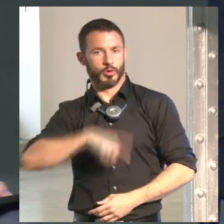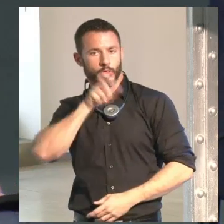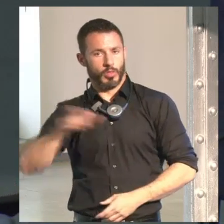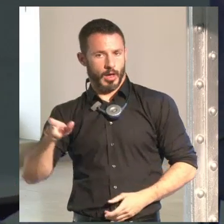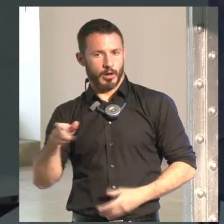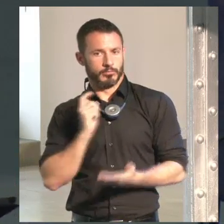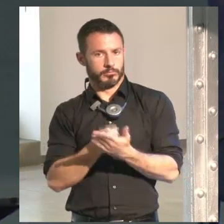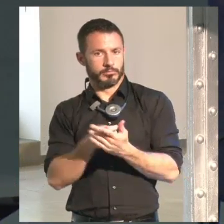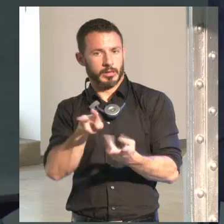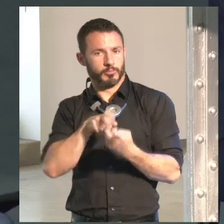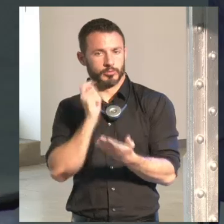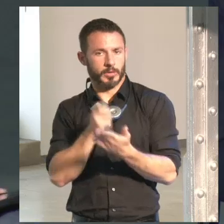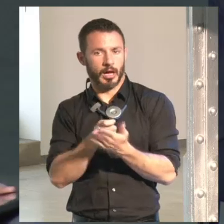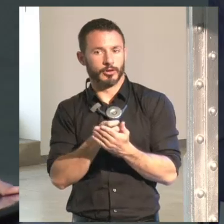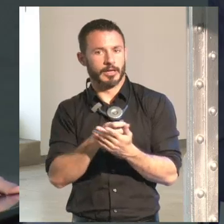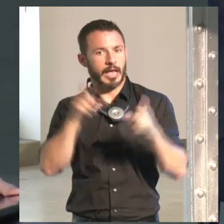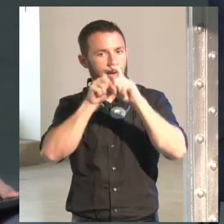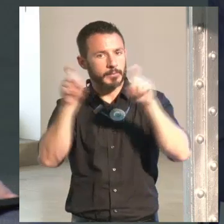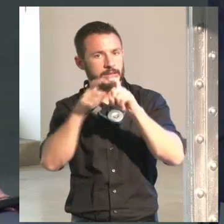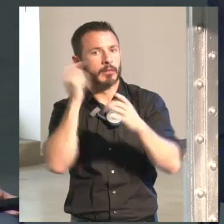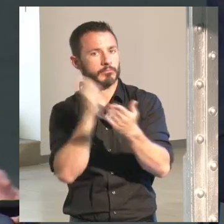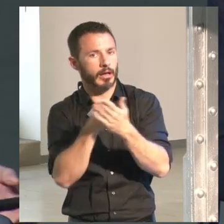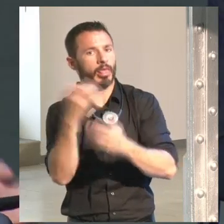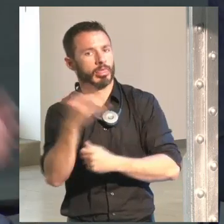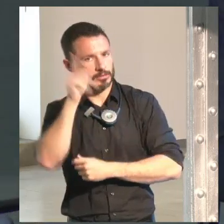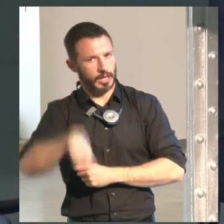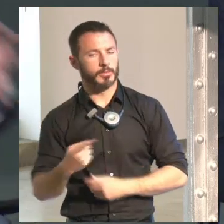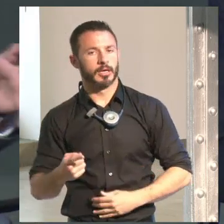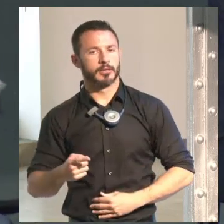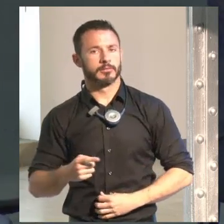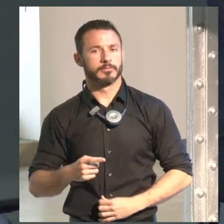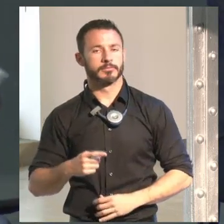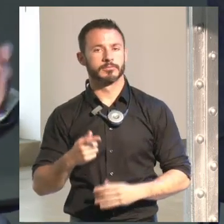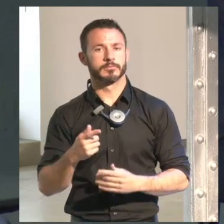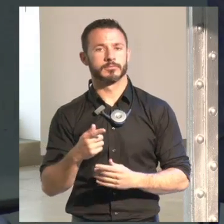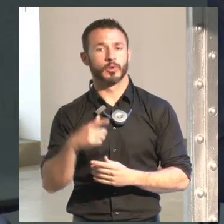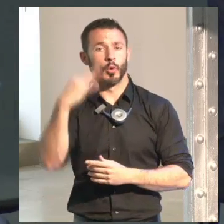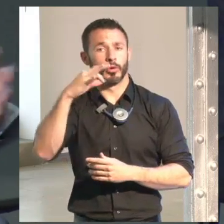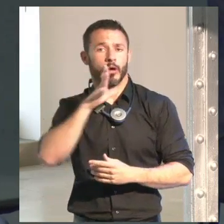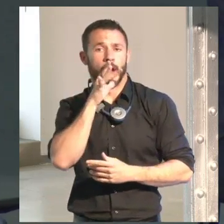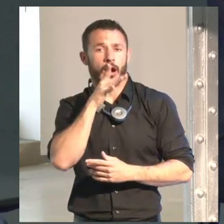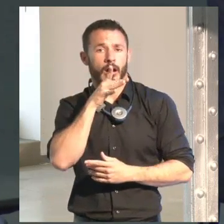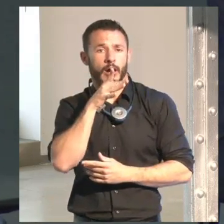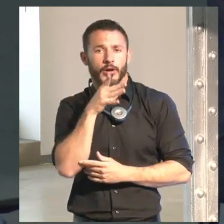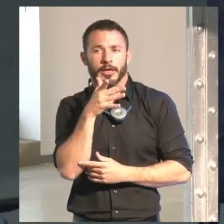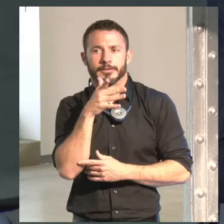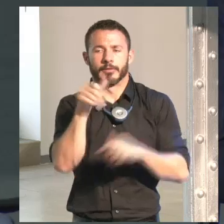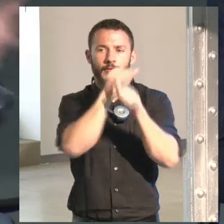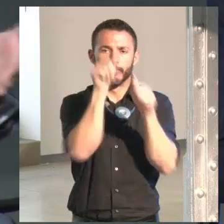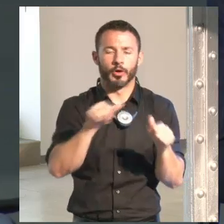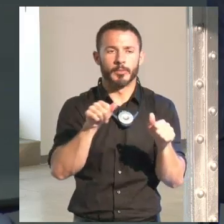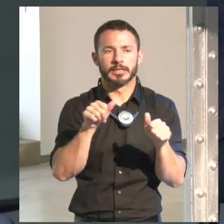igualmente también. Carlos también tocó ese tema y dijo que existen obviamente maneras